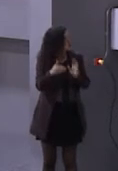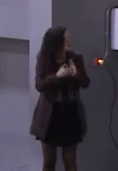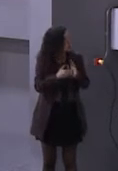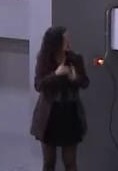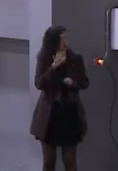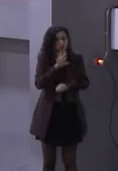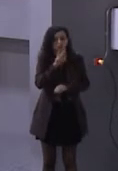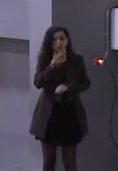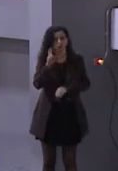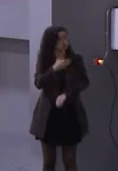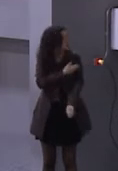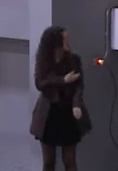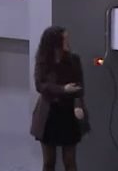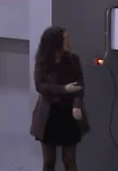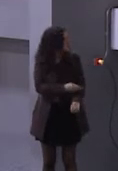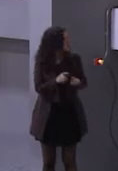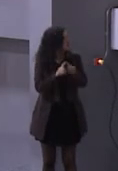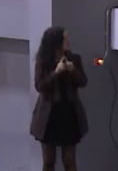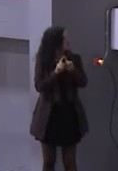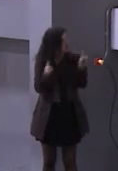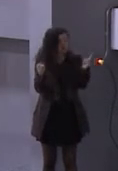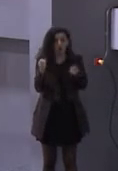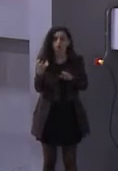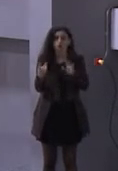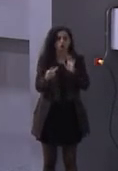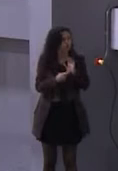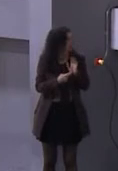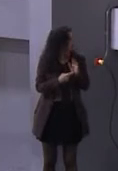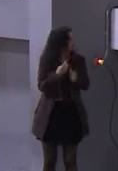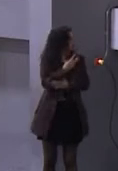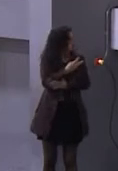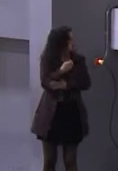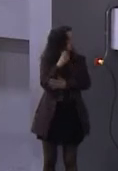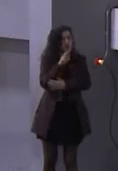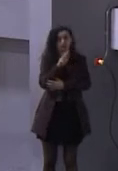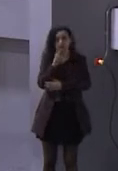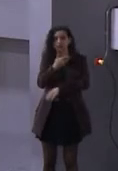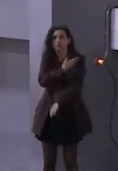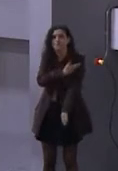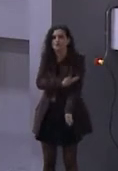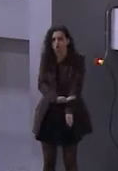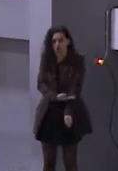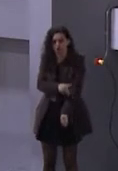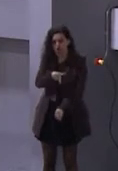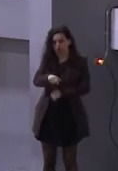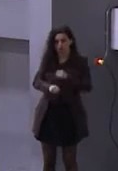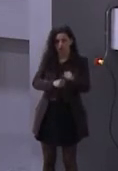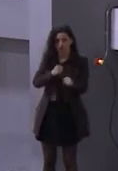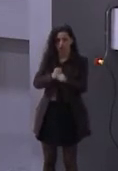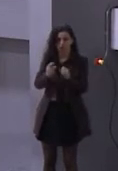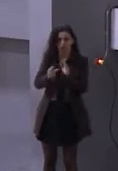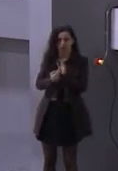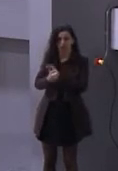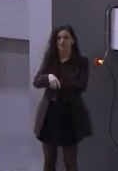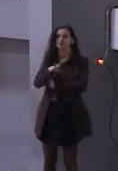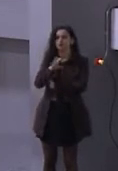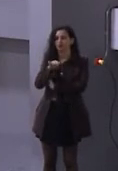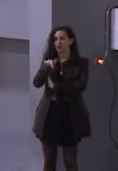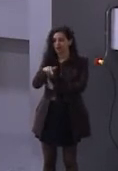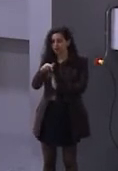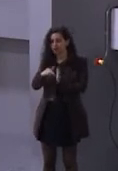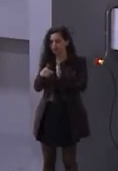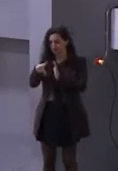78.522.000. Esta es la diferencia, que son 2.226.000.000 para el 2019. Esto es lo que